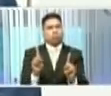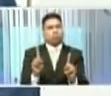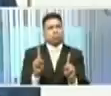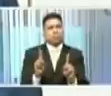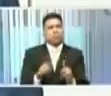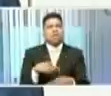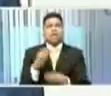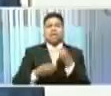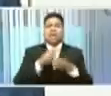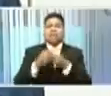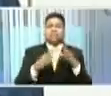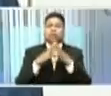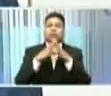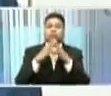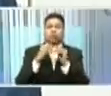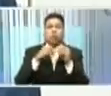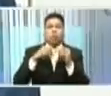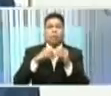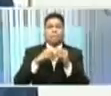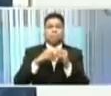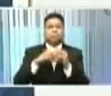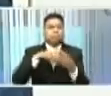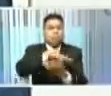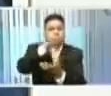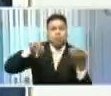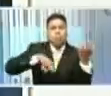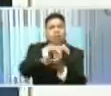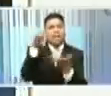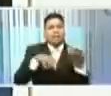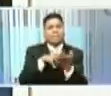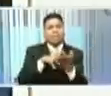espiral de violencia callejera.